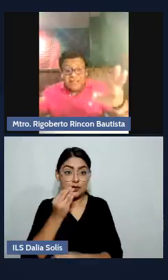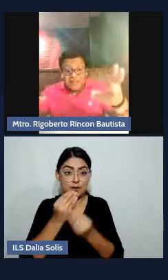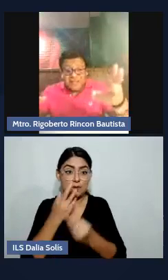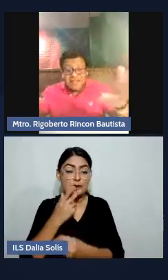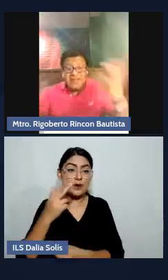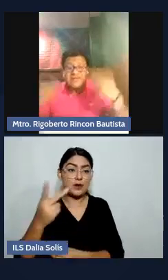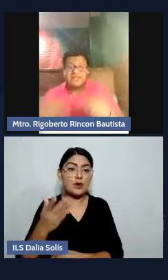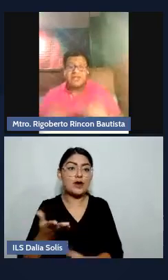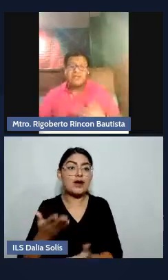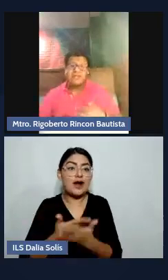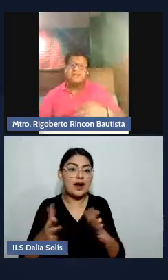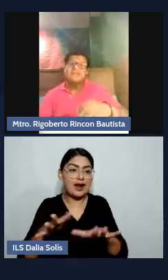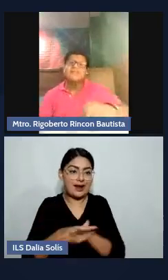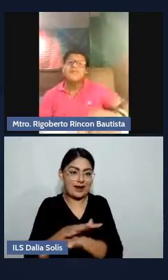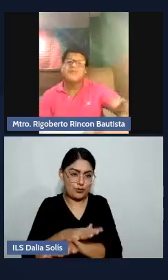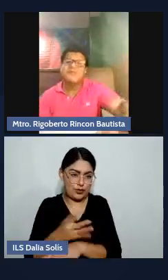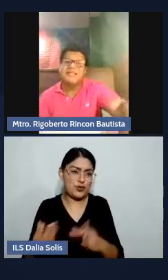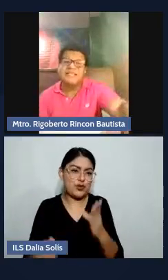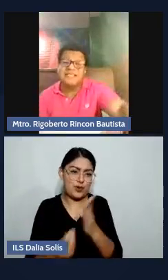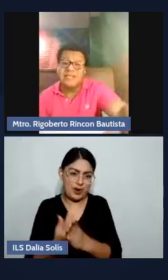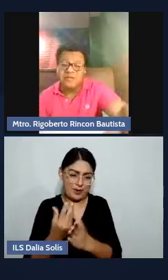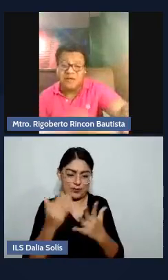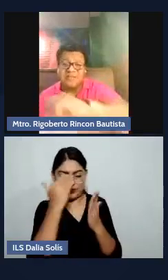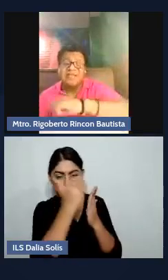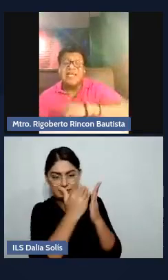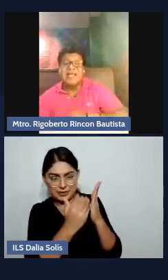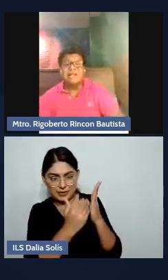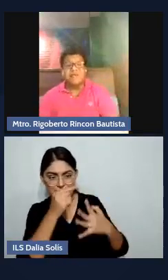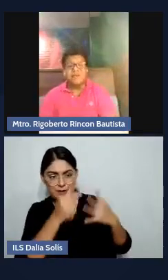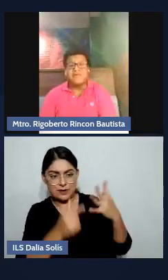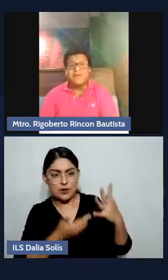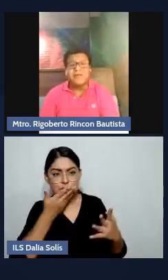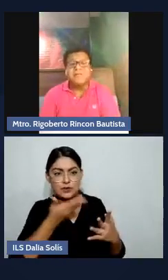que completamente son importantes y saludables. Cambio, por favor.